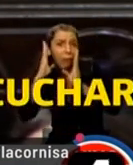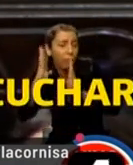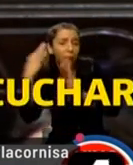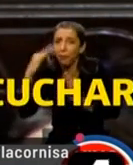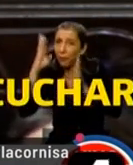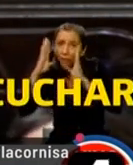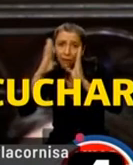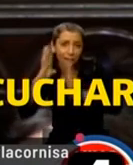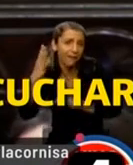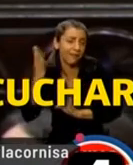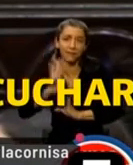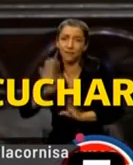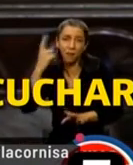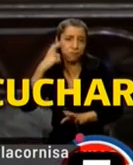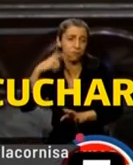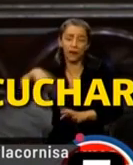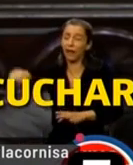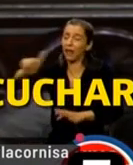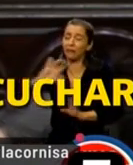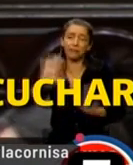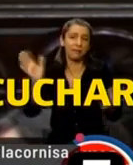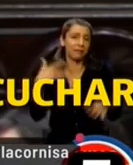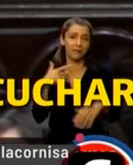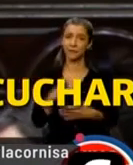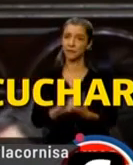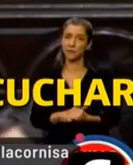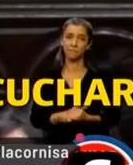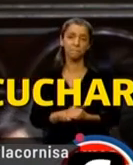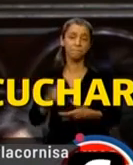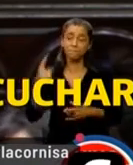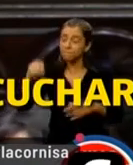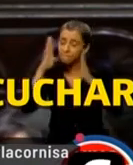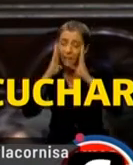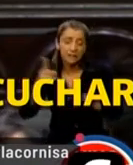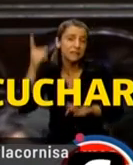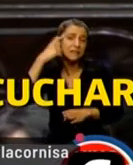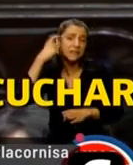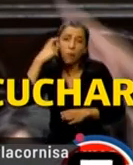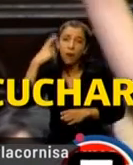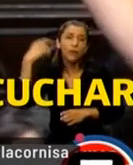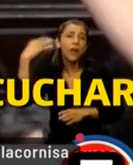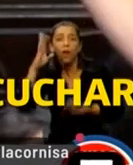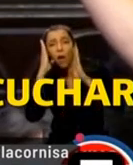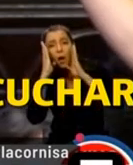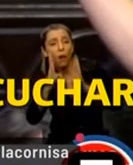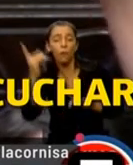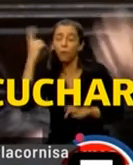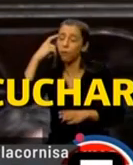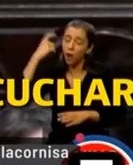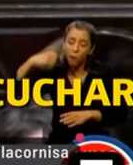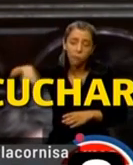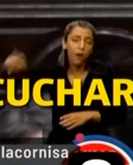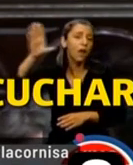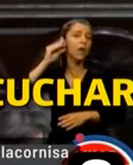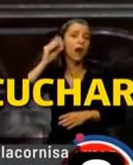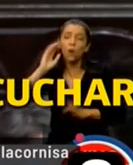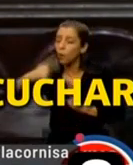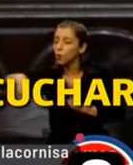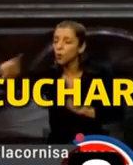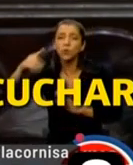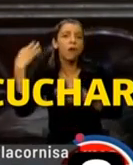escuchar. Aprendan a escuchar. Aprendan a escuchar. Aprendan a escuchar.